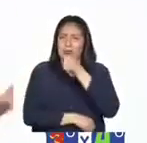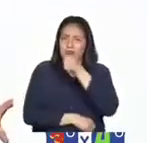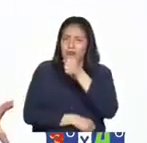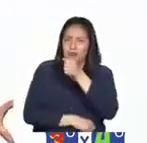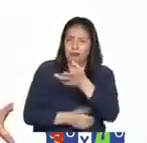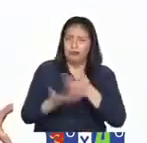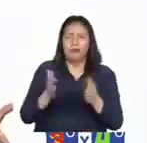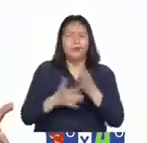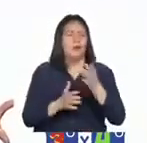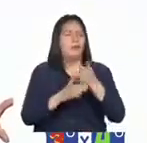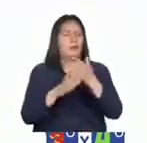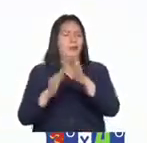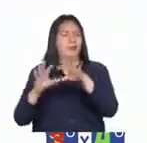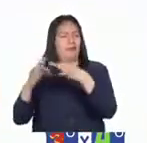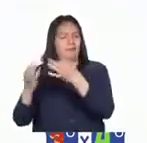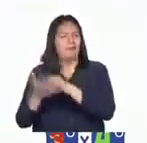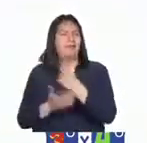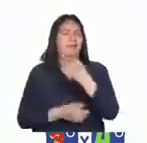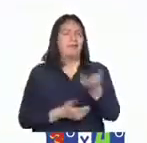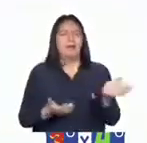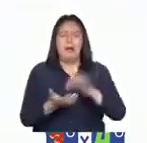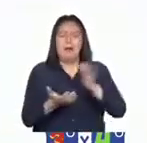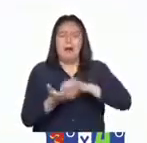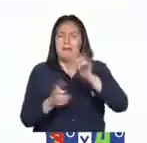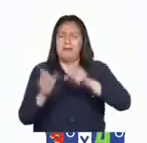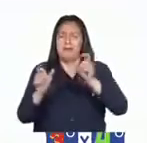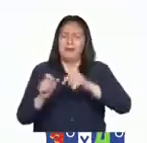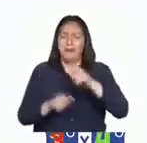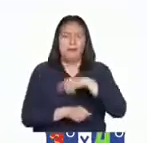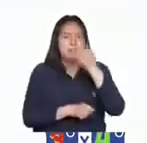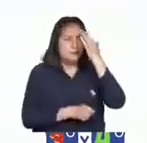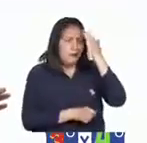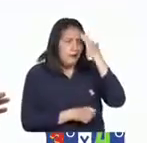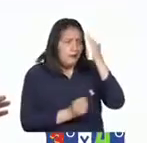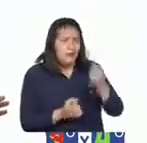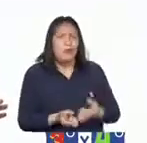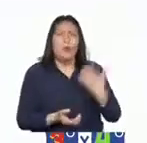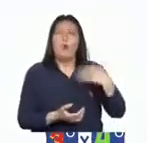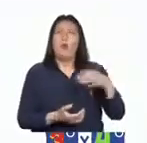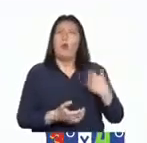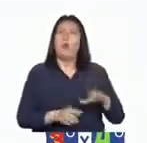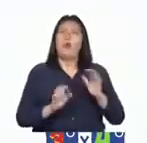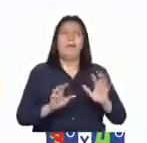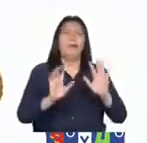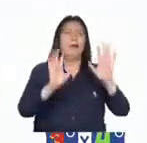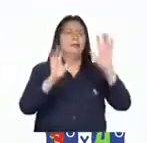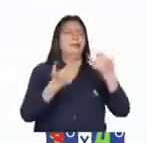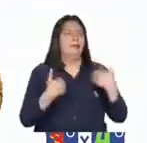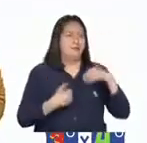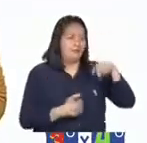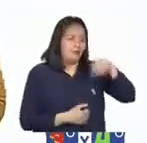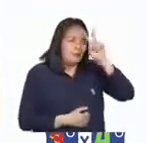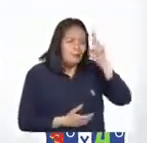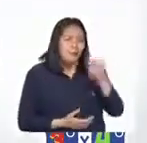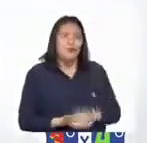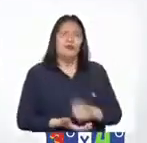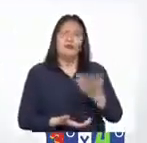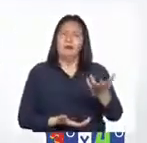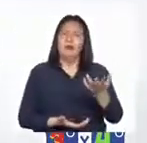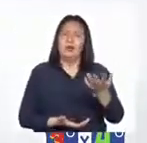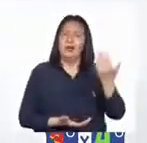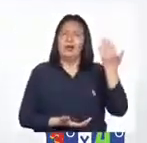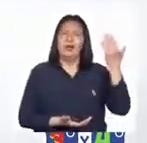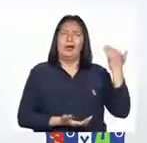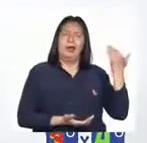reportaje, compártalo con toda su familia para que más personas puedan enterarse de todas las maravillas que tenemos en nuestro país.